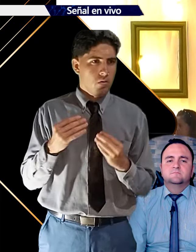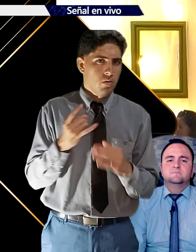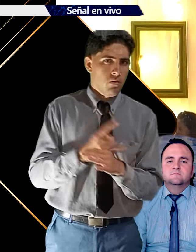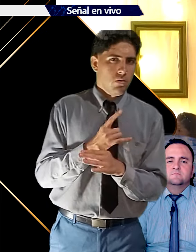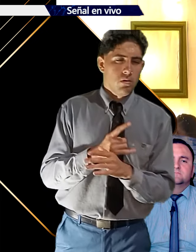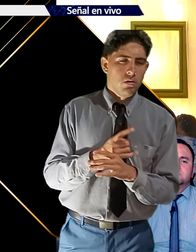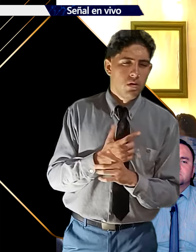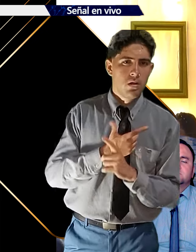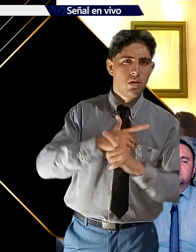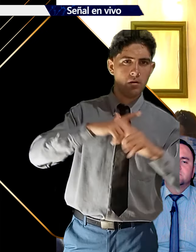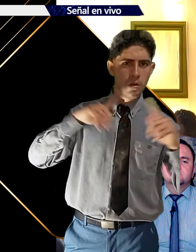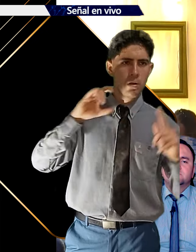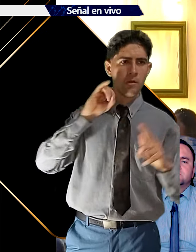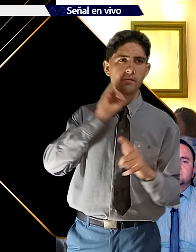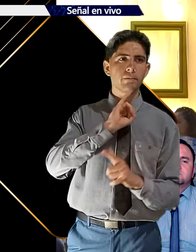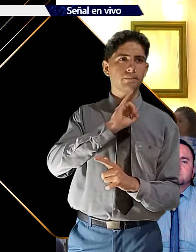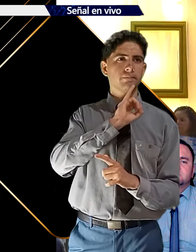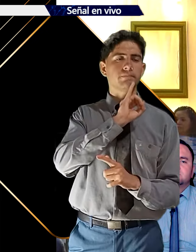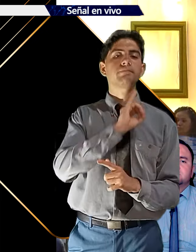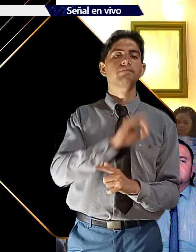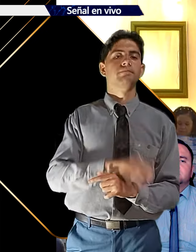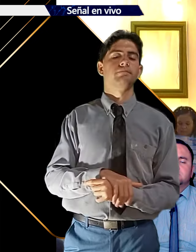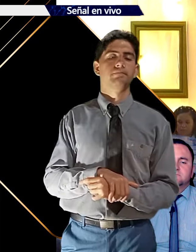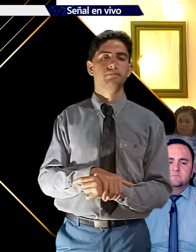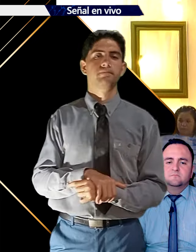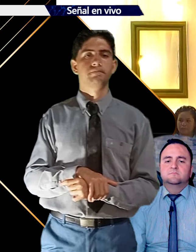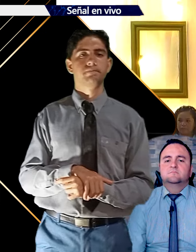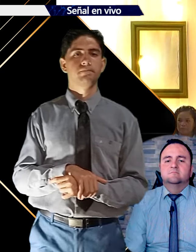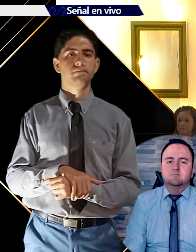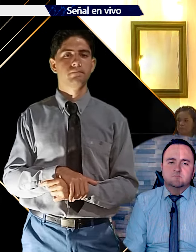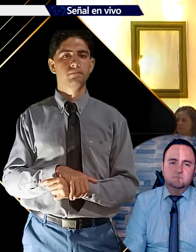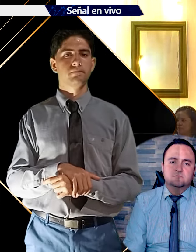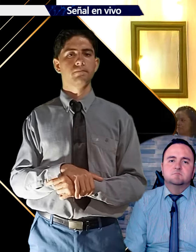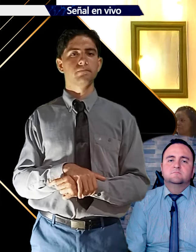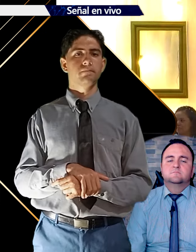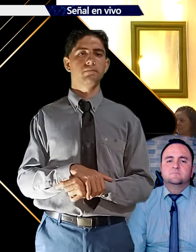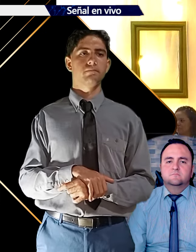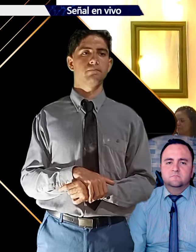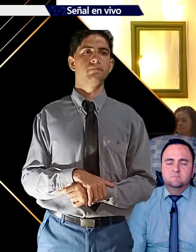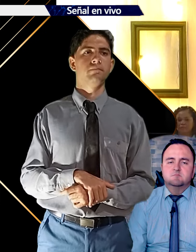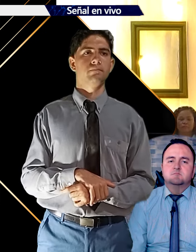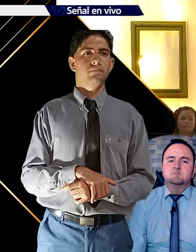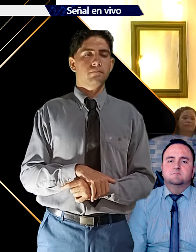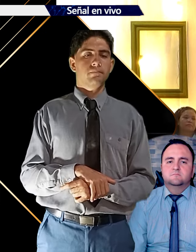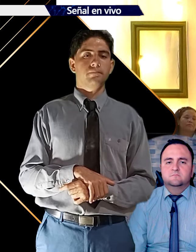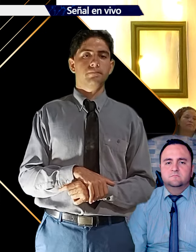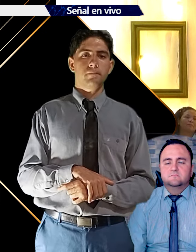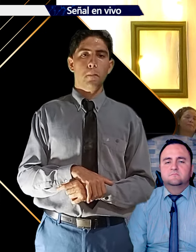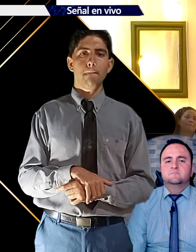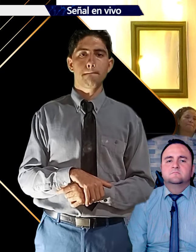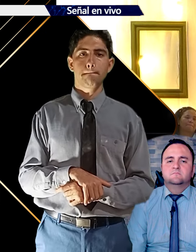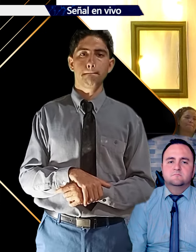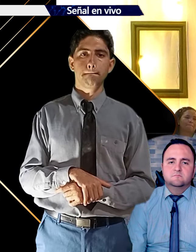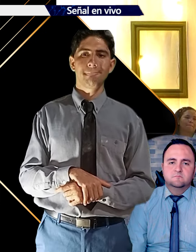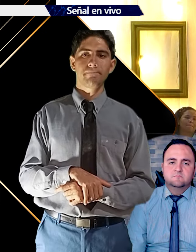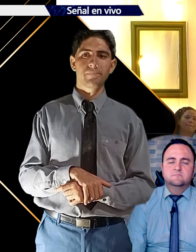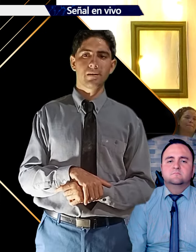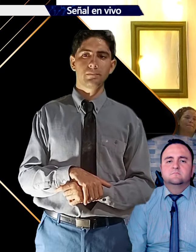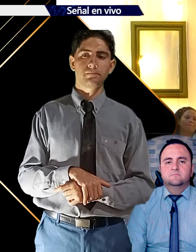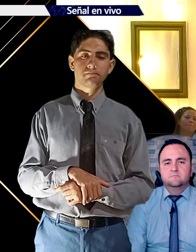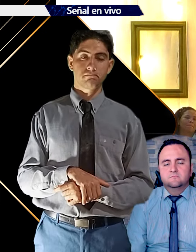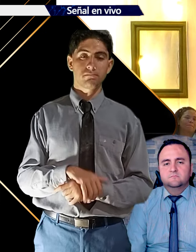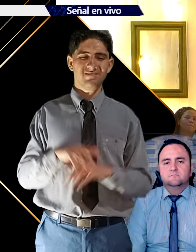fuera empleada para liberar al pueblo de Israel de los egipcios,